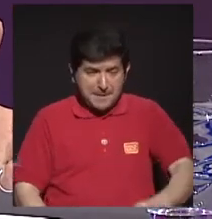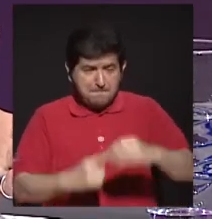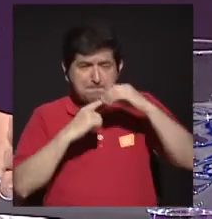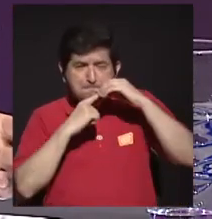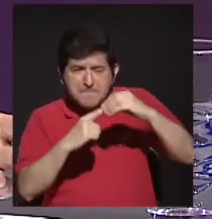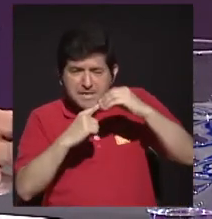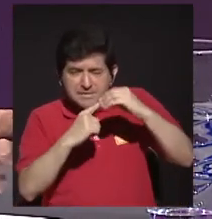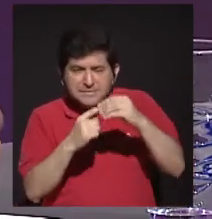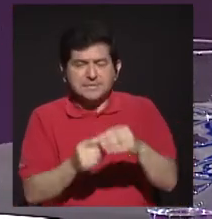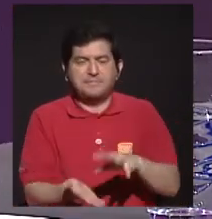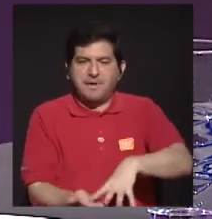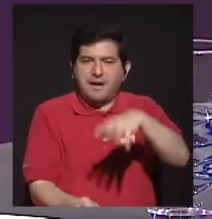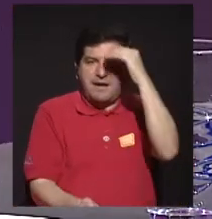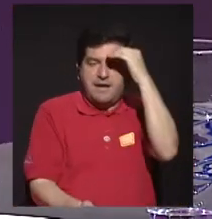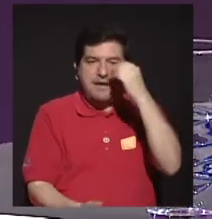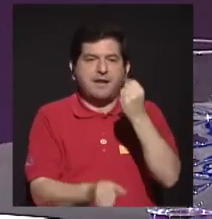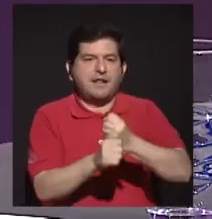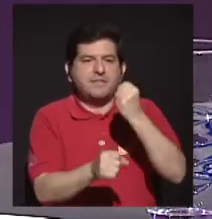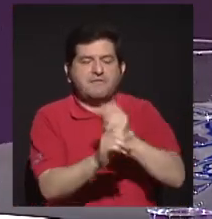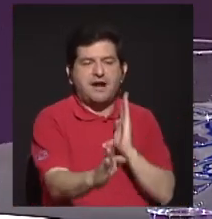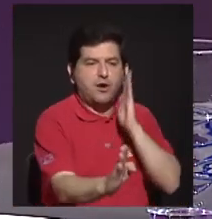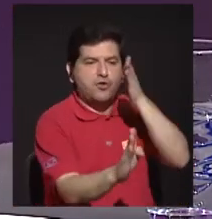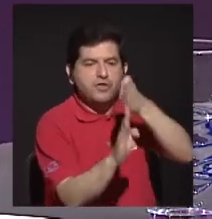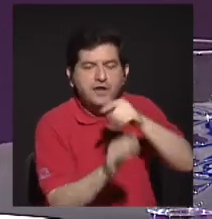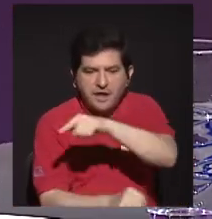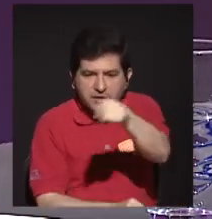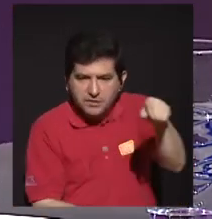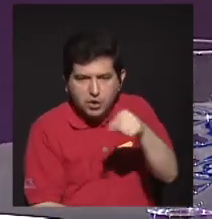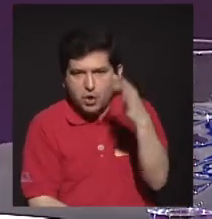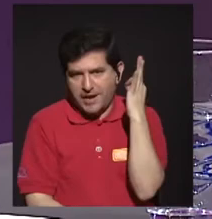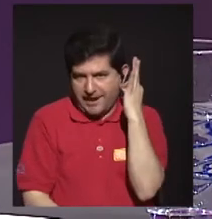más importantes aprendizajes fue el trabajo directo con ellas.